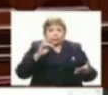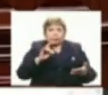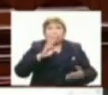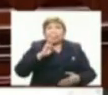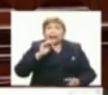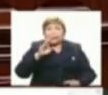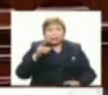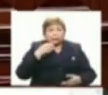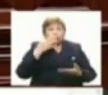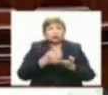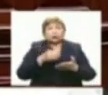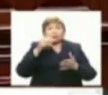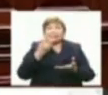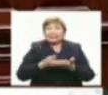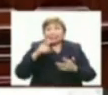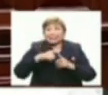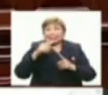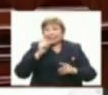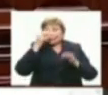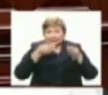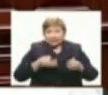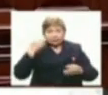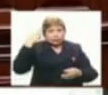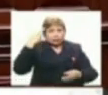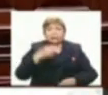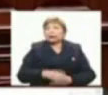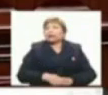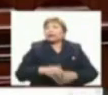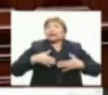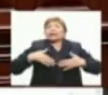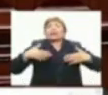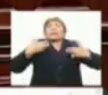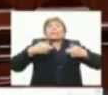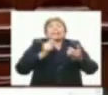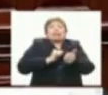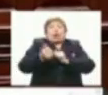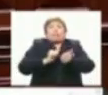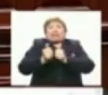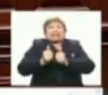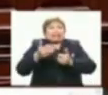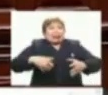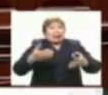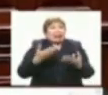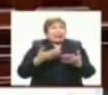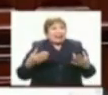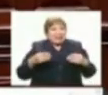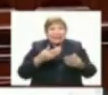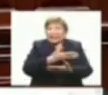disponibles, con tasas de utilidad razonables, que les permitan competir en este mercado con